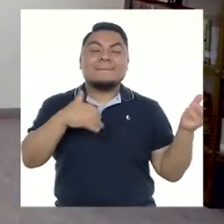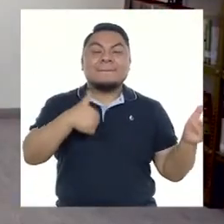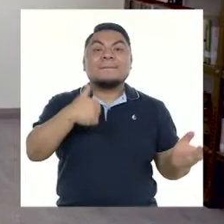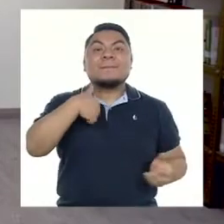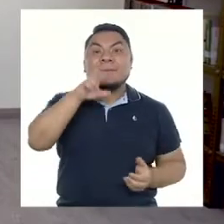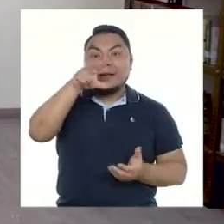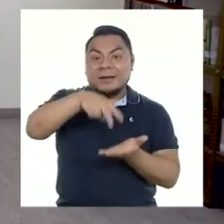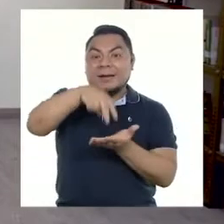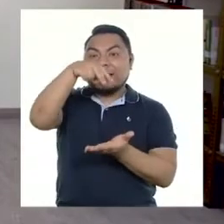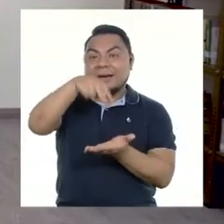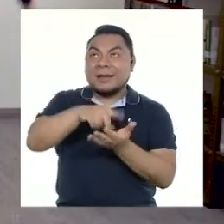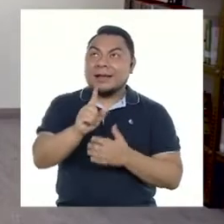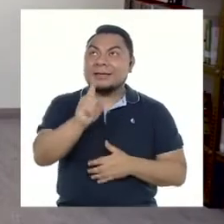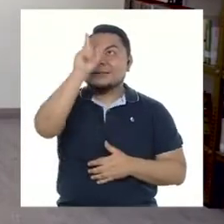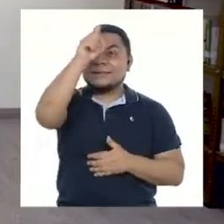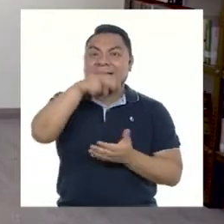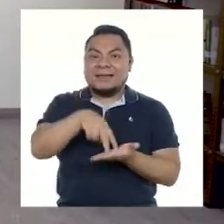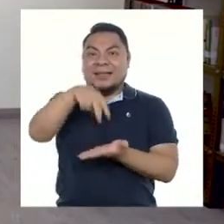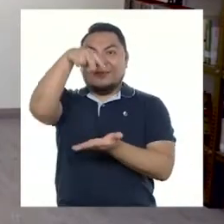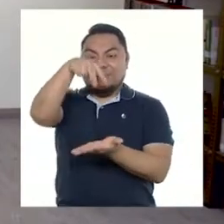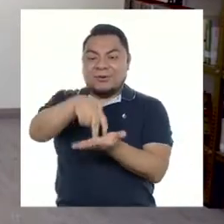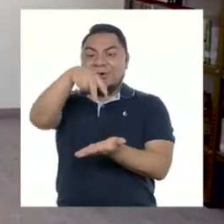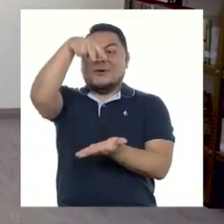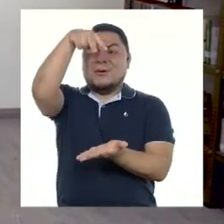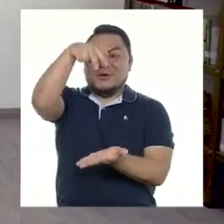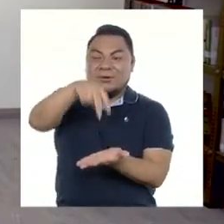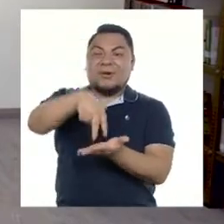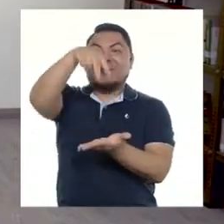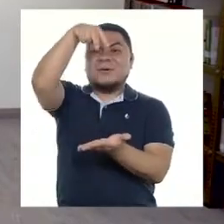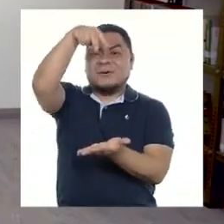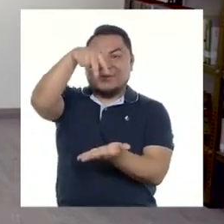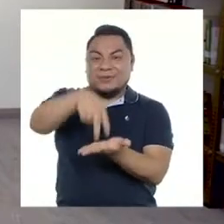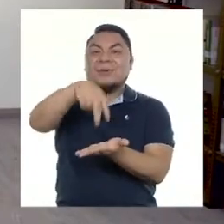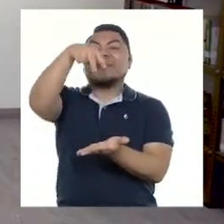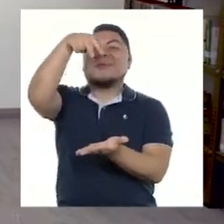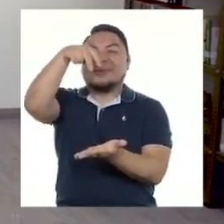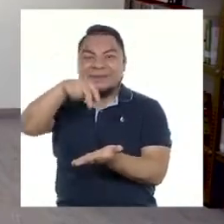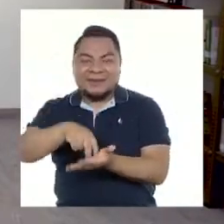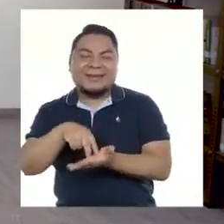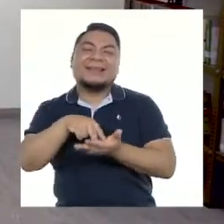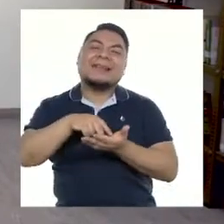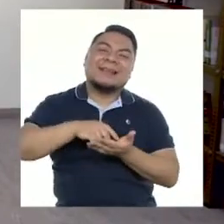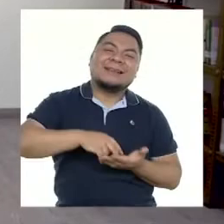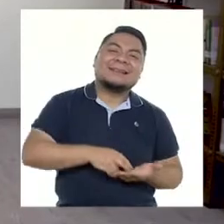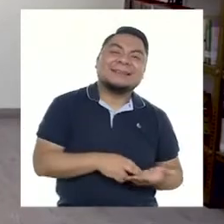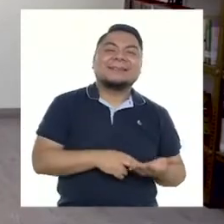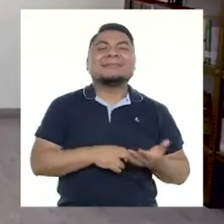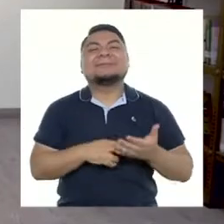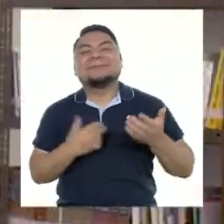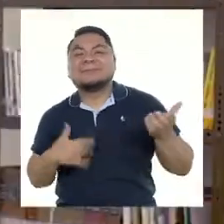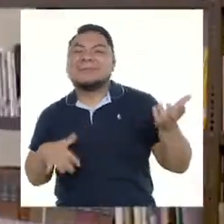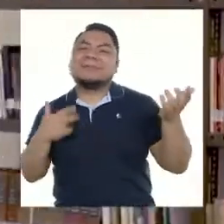Doy tres saltos hacia el cielo, rum, rum, rum.